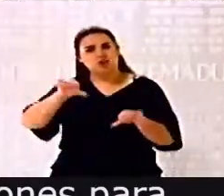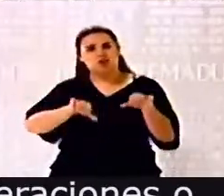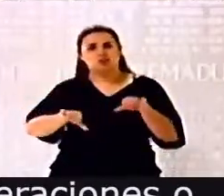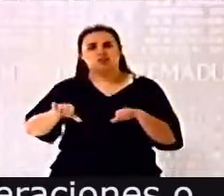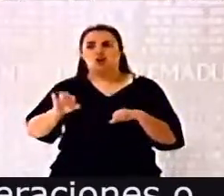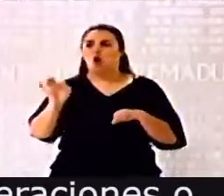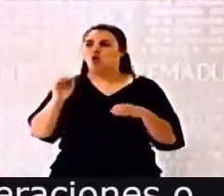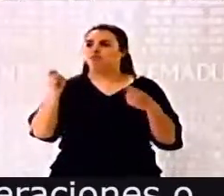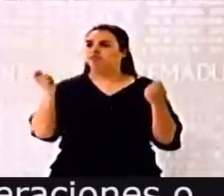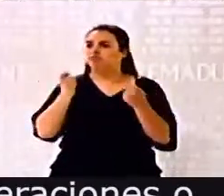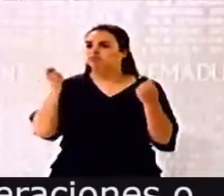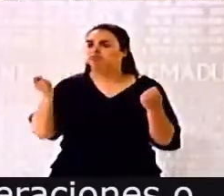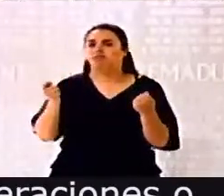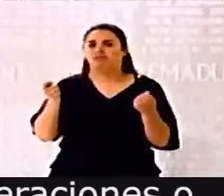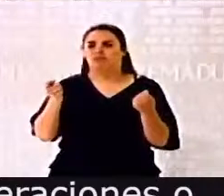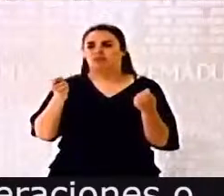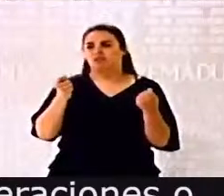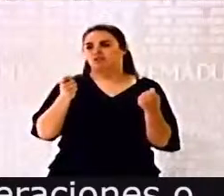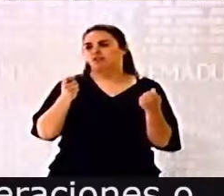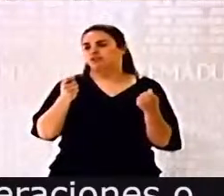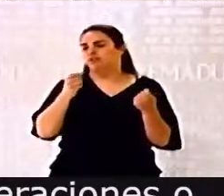o de celebrar determinadas